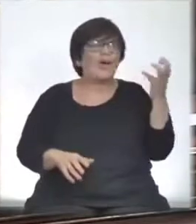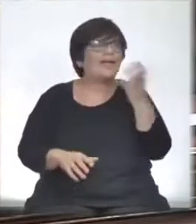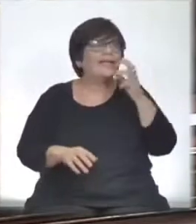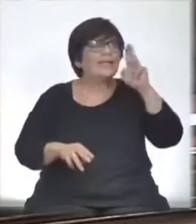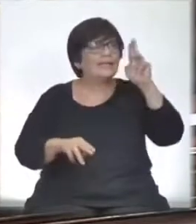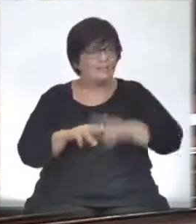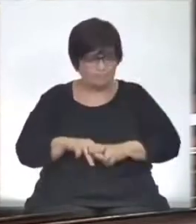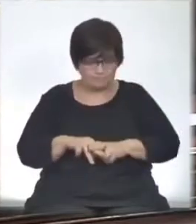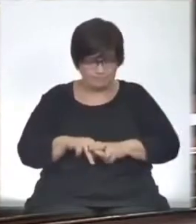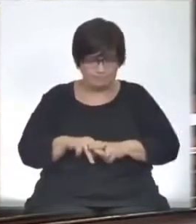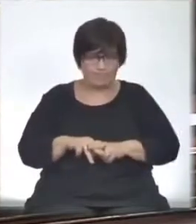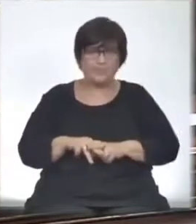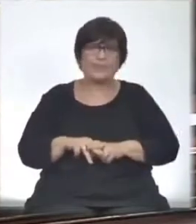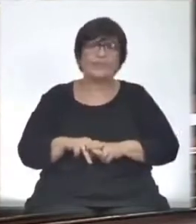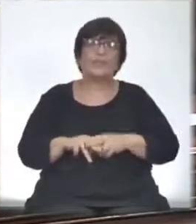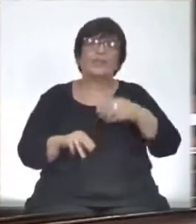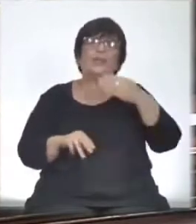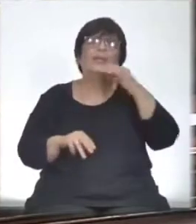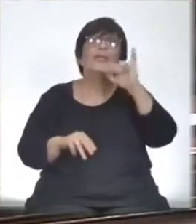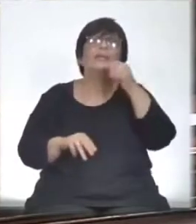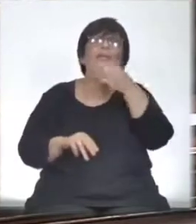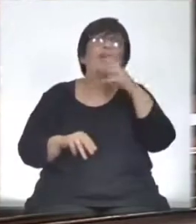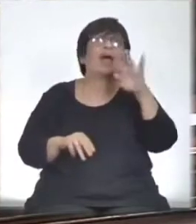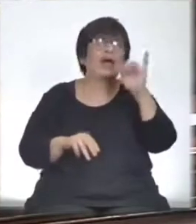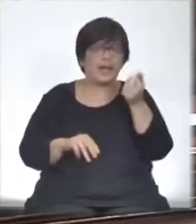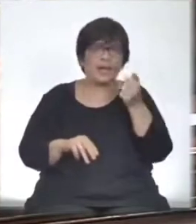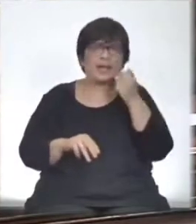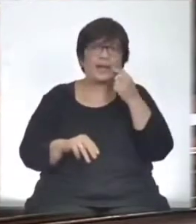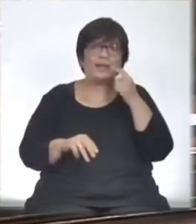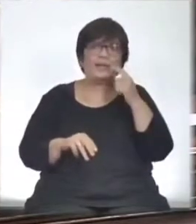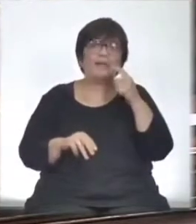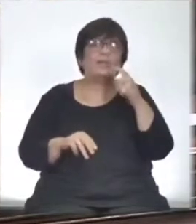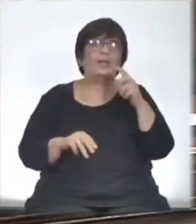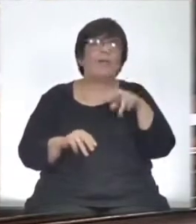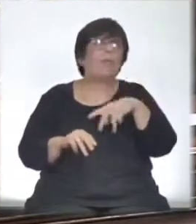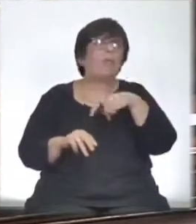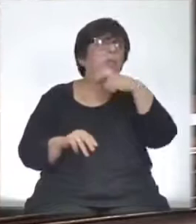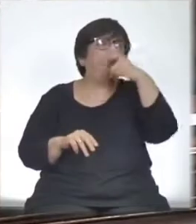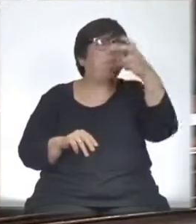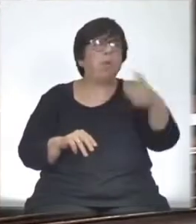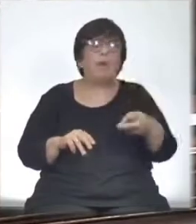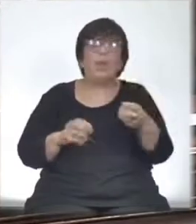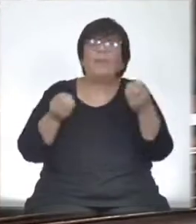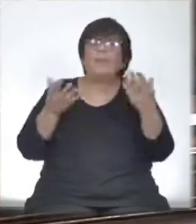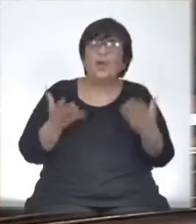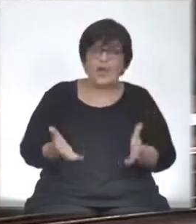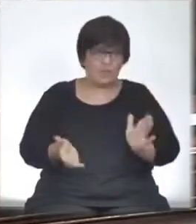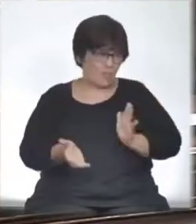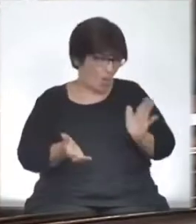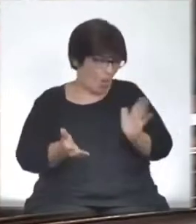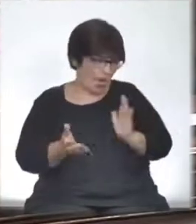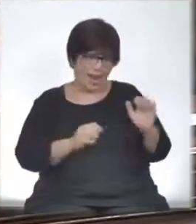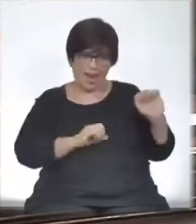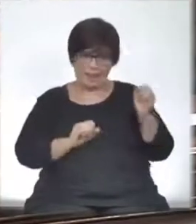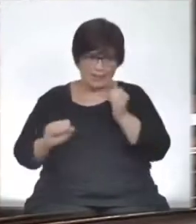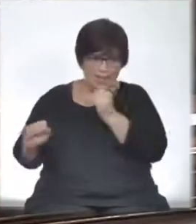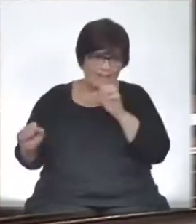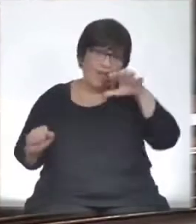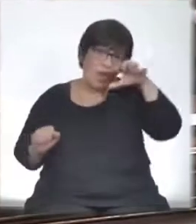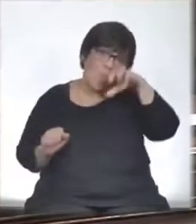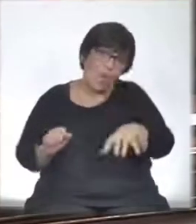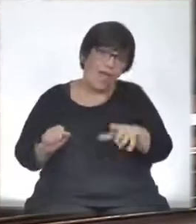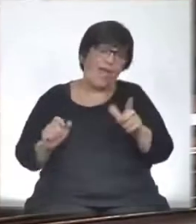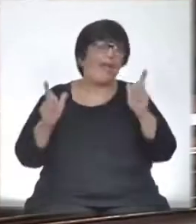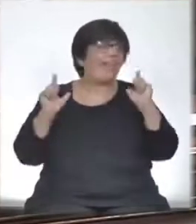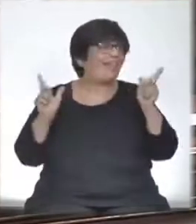trágica de Hilda Ibarra, que voló por los aires simplemente porque trabajaba de limpiadora en un lugar de esparcimiento